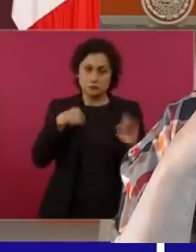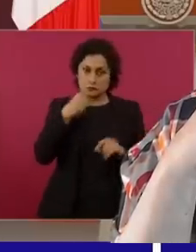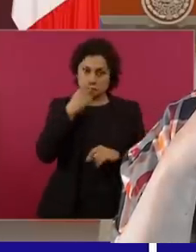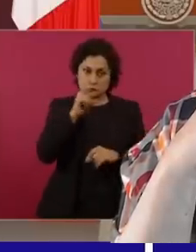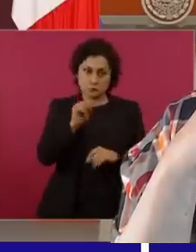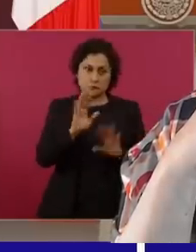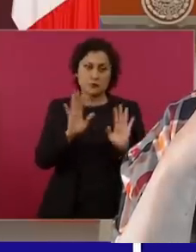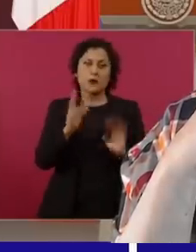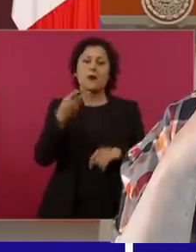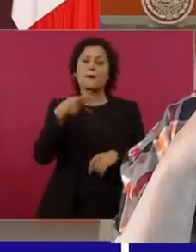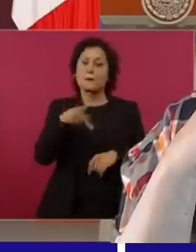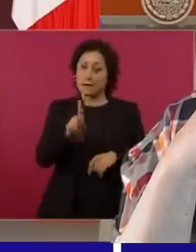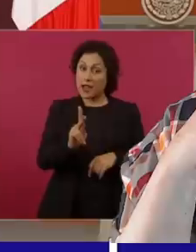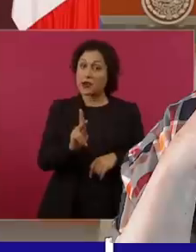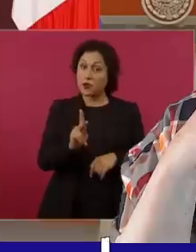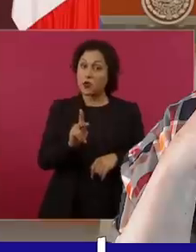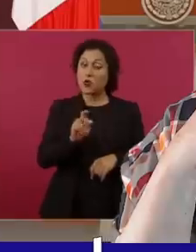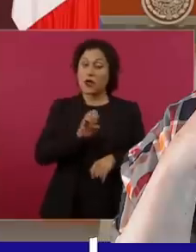prohibió.